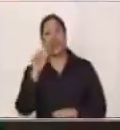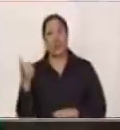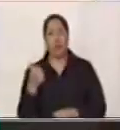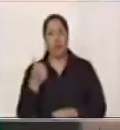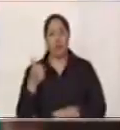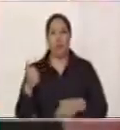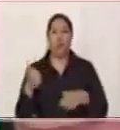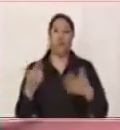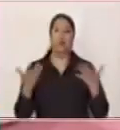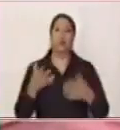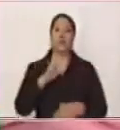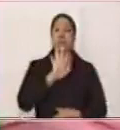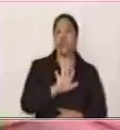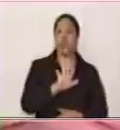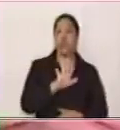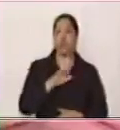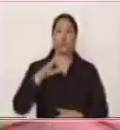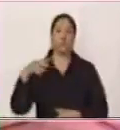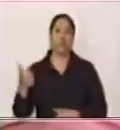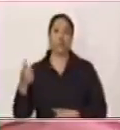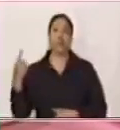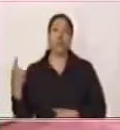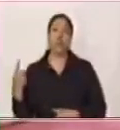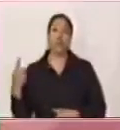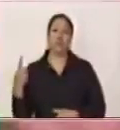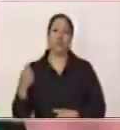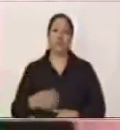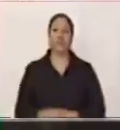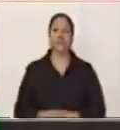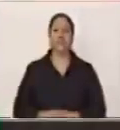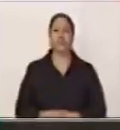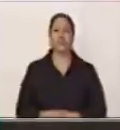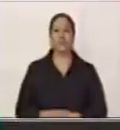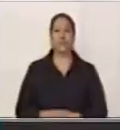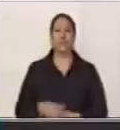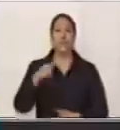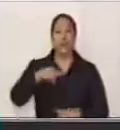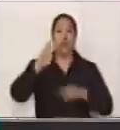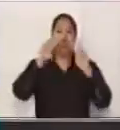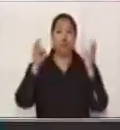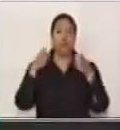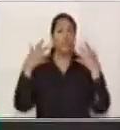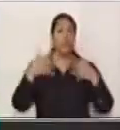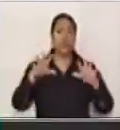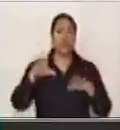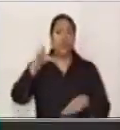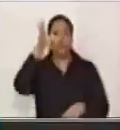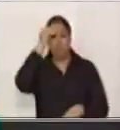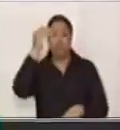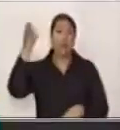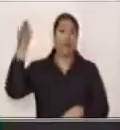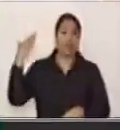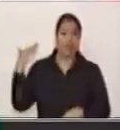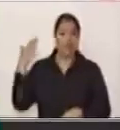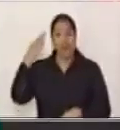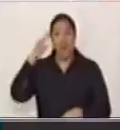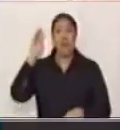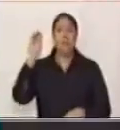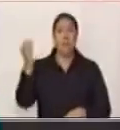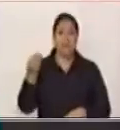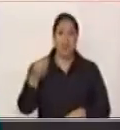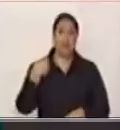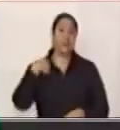y de 5 es 1. Este tema ya lo vimos anteriormente, porque cuando